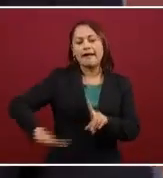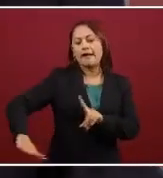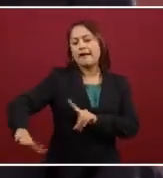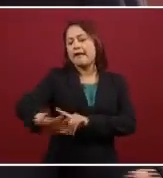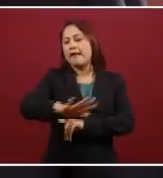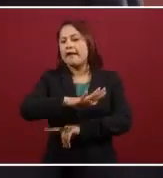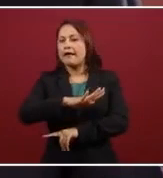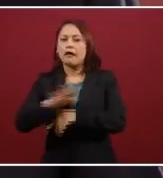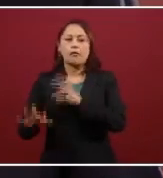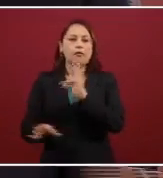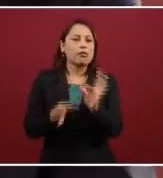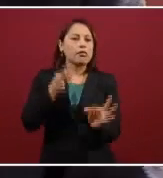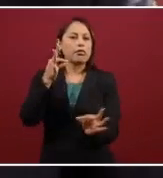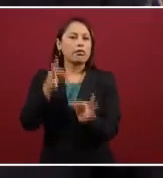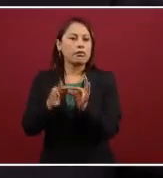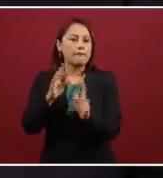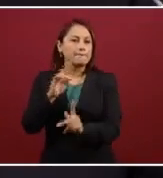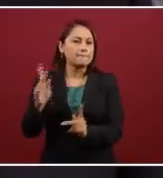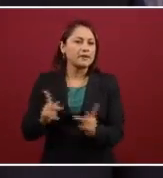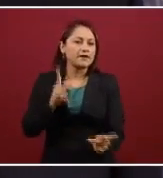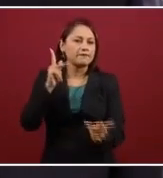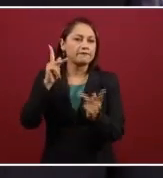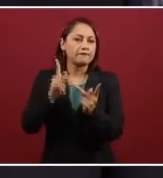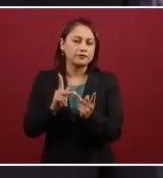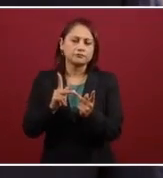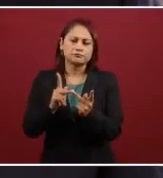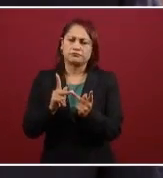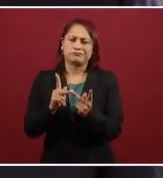todos pensamos de la misma manera